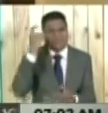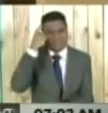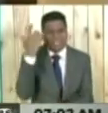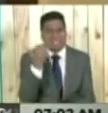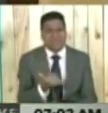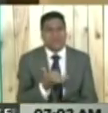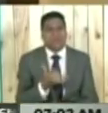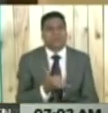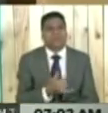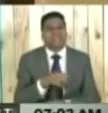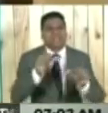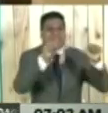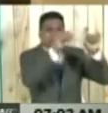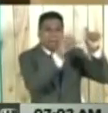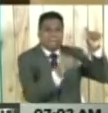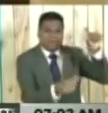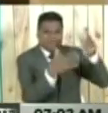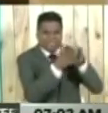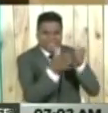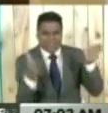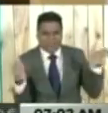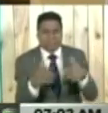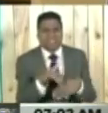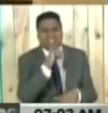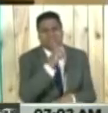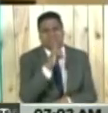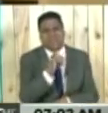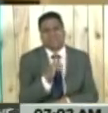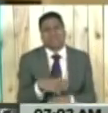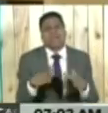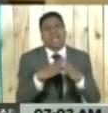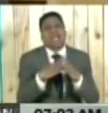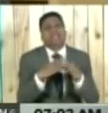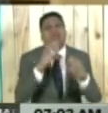en La Pauta. Ya marcó la pauta de aquí, generar noticias a los otros